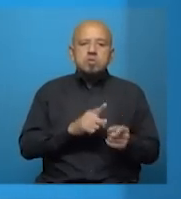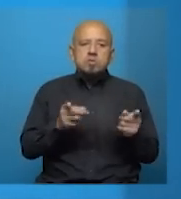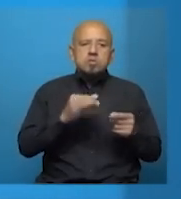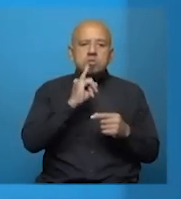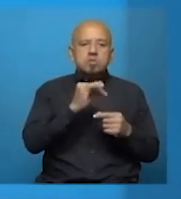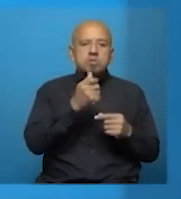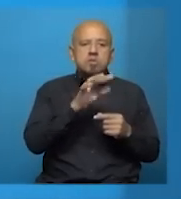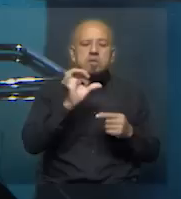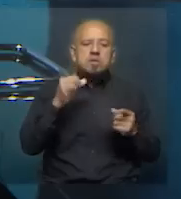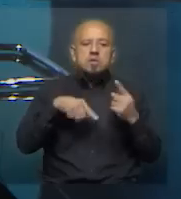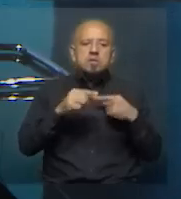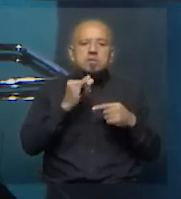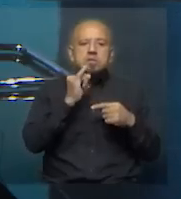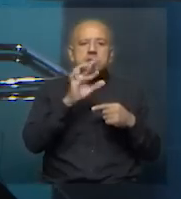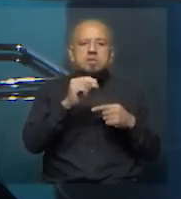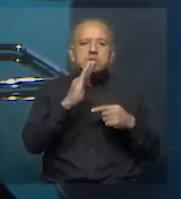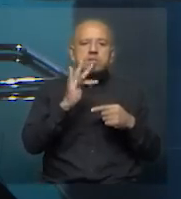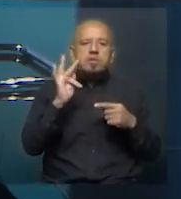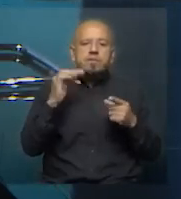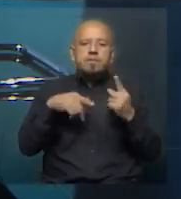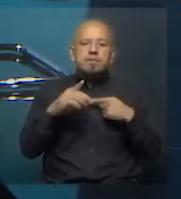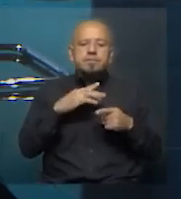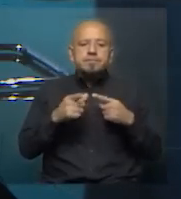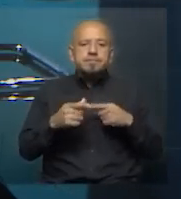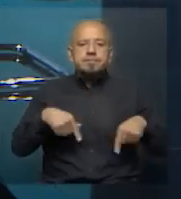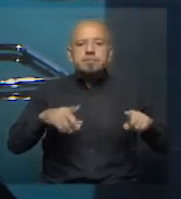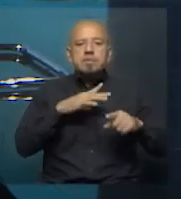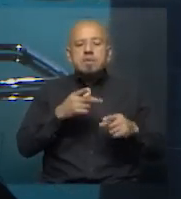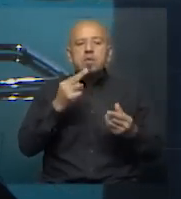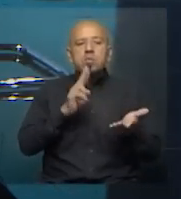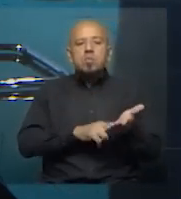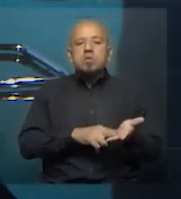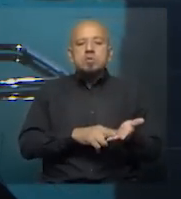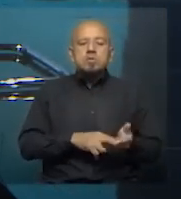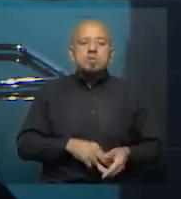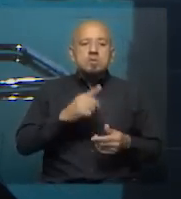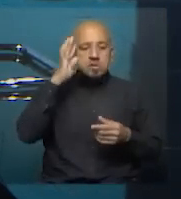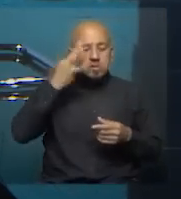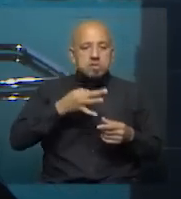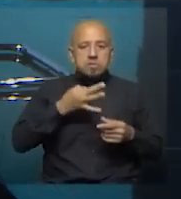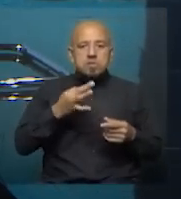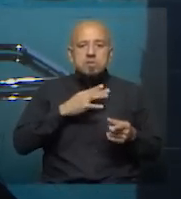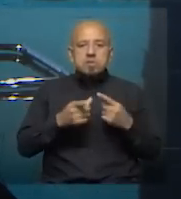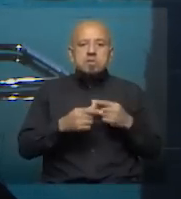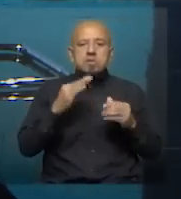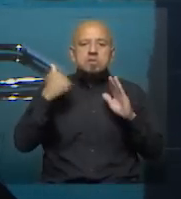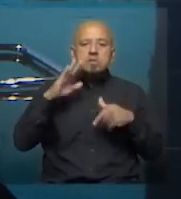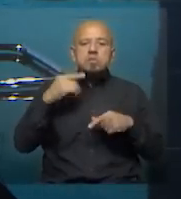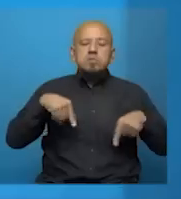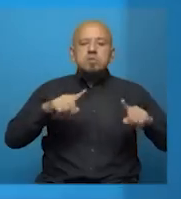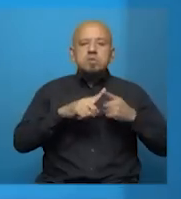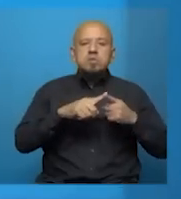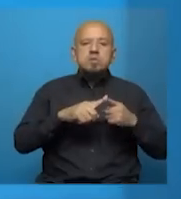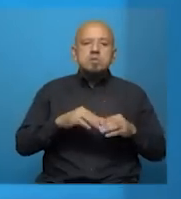ni el IRPF. Si hay un gravamen, si hay un impuesto que realmente afecta a la mayoría de los